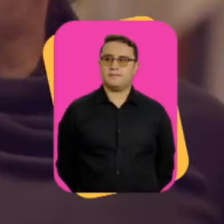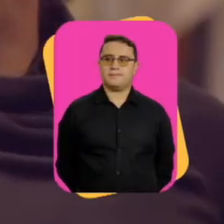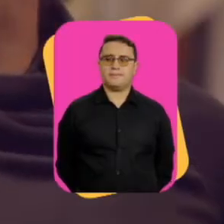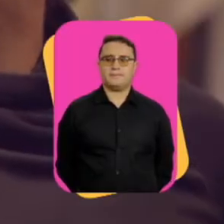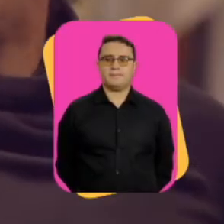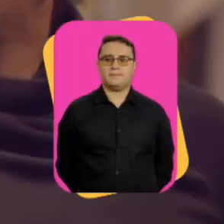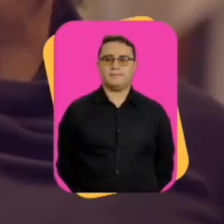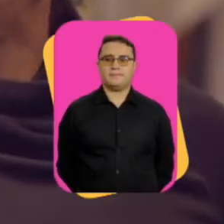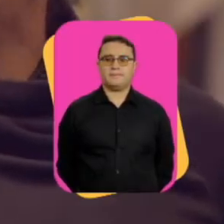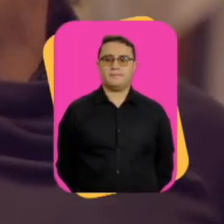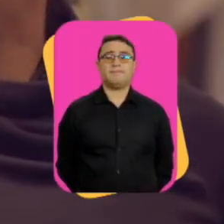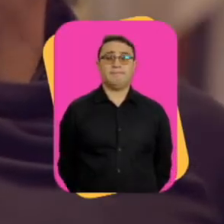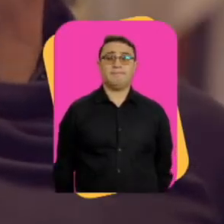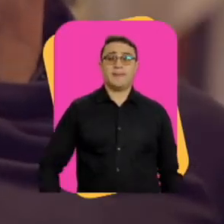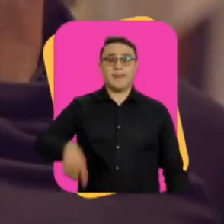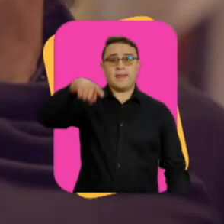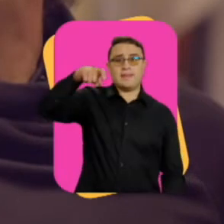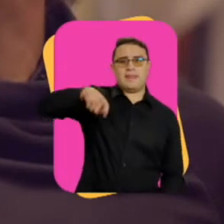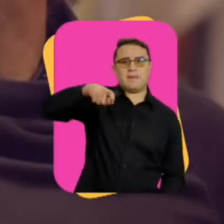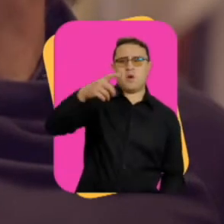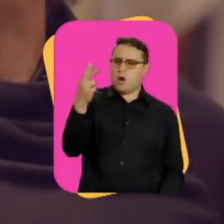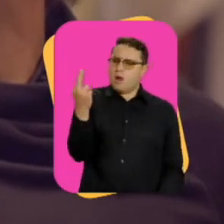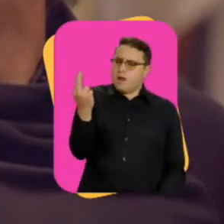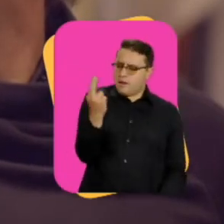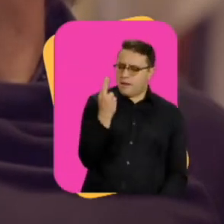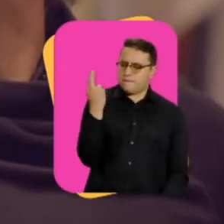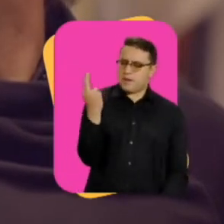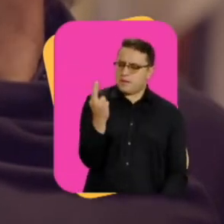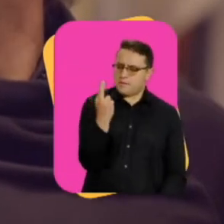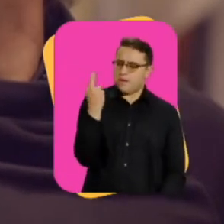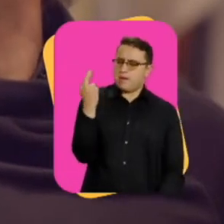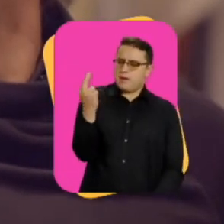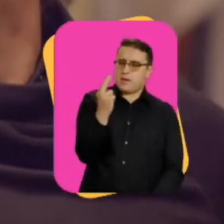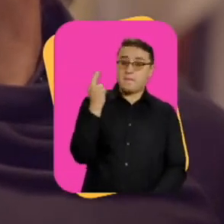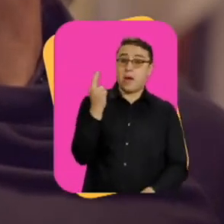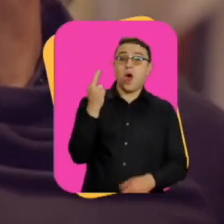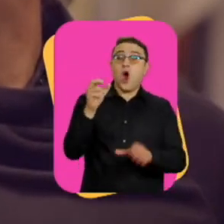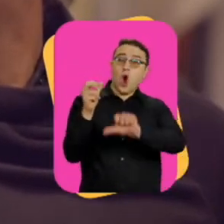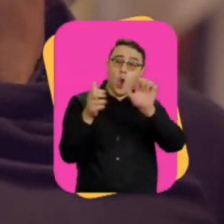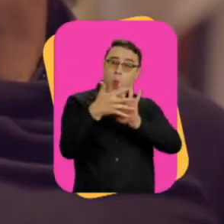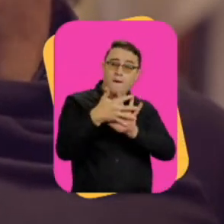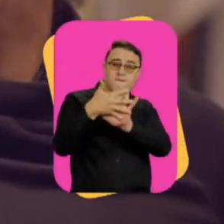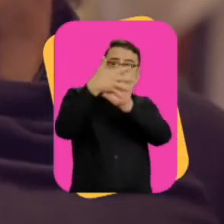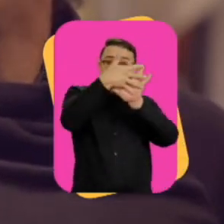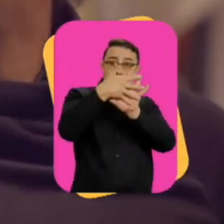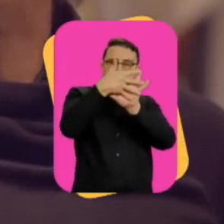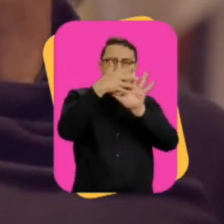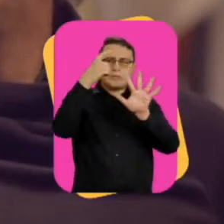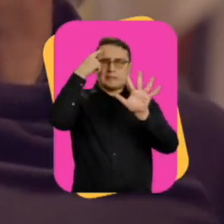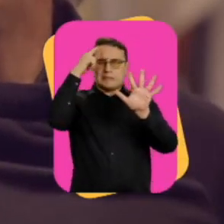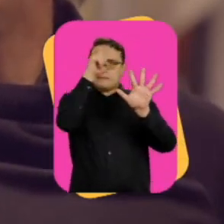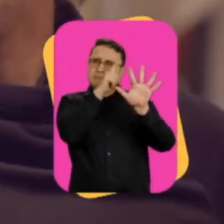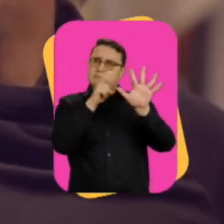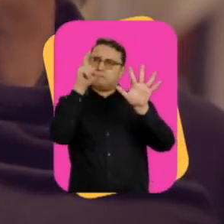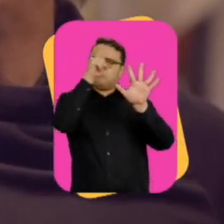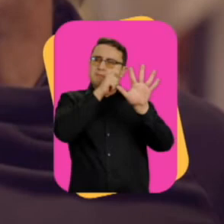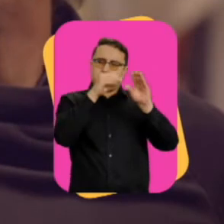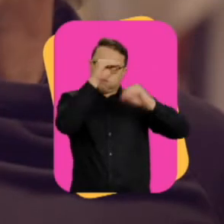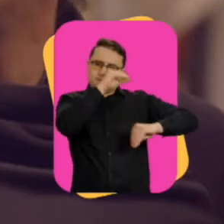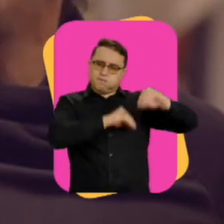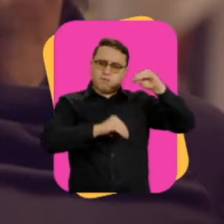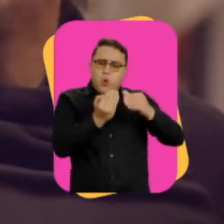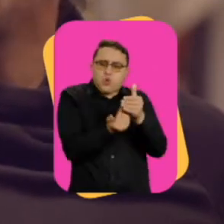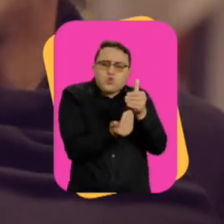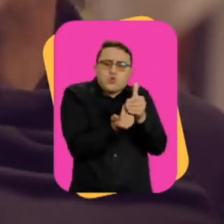Necesitábamos repasar, necesitábamos un poco desarrollar otro tipo de formatos para que cumplieran la labor